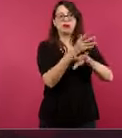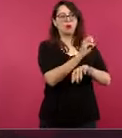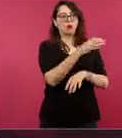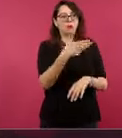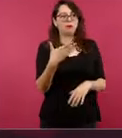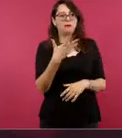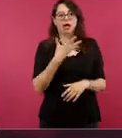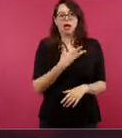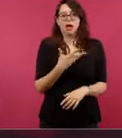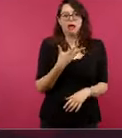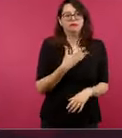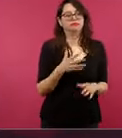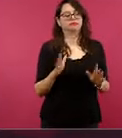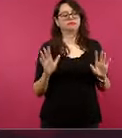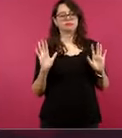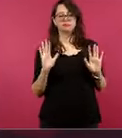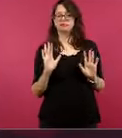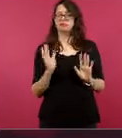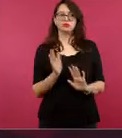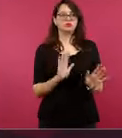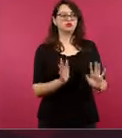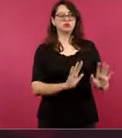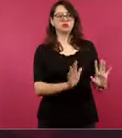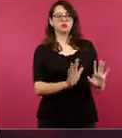en aquel entonces,